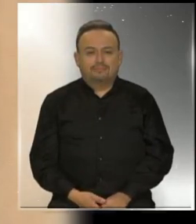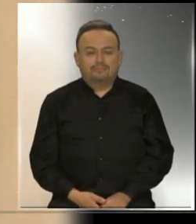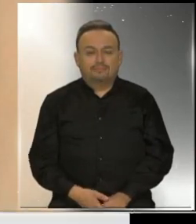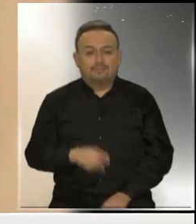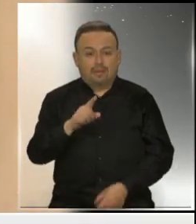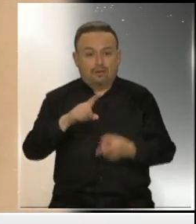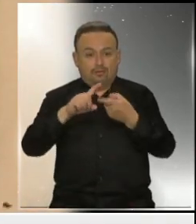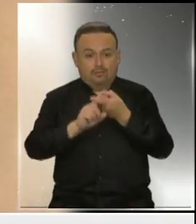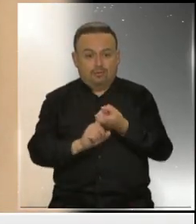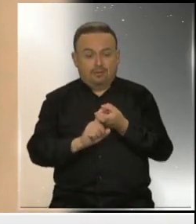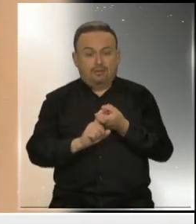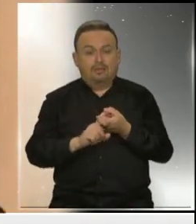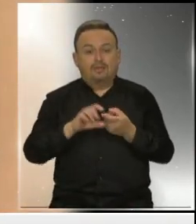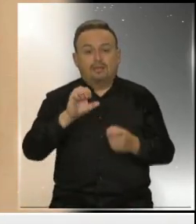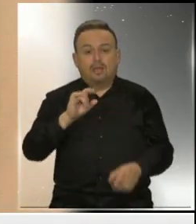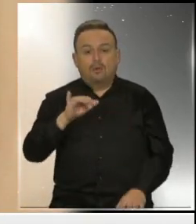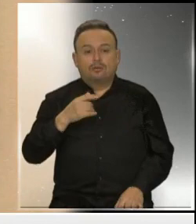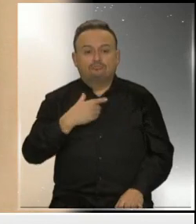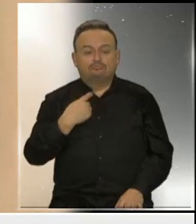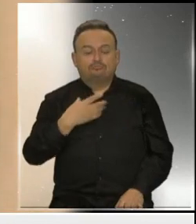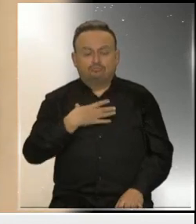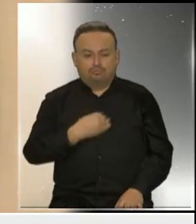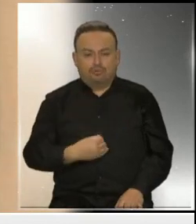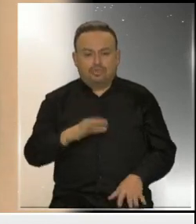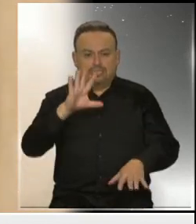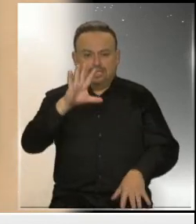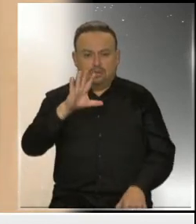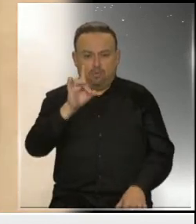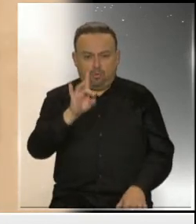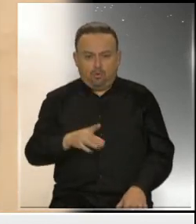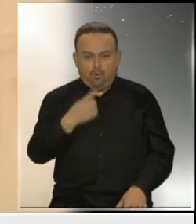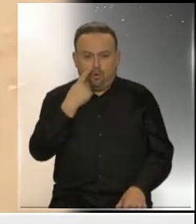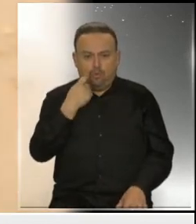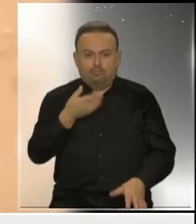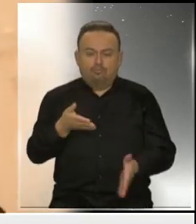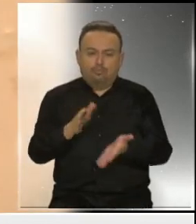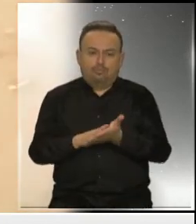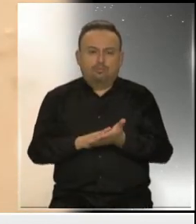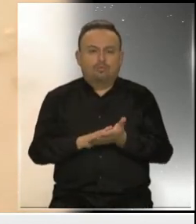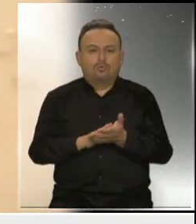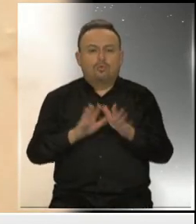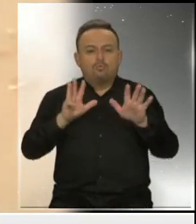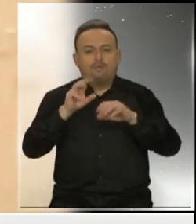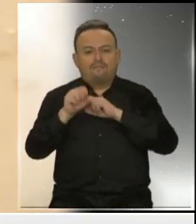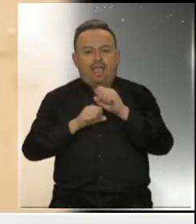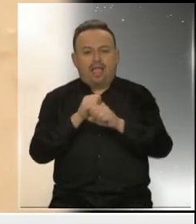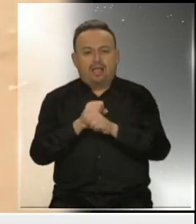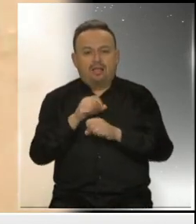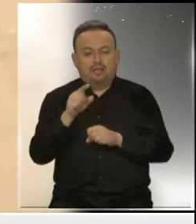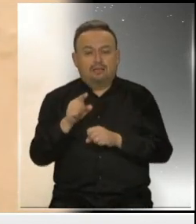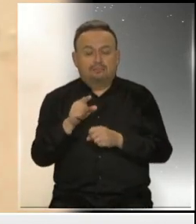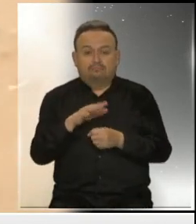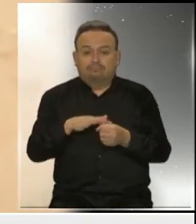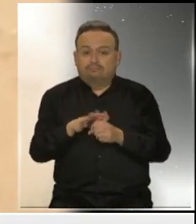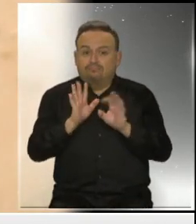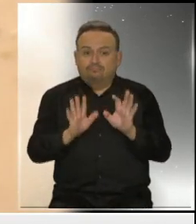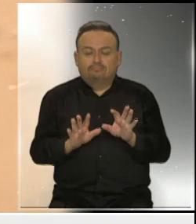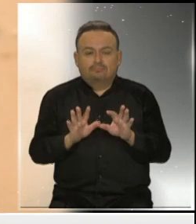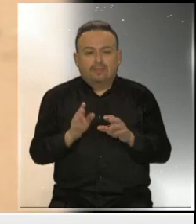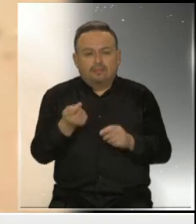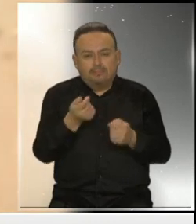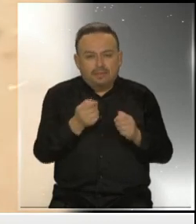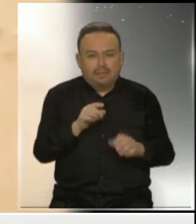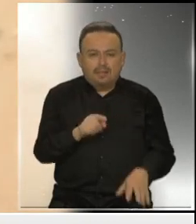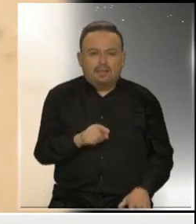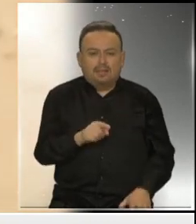En su matrimonio, Eugenia tuvo 5 hijos. El único hombre falleció cuando tenía 9 años, en circunstancias muy